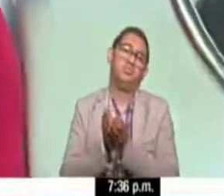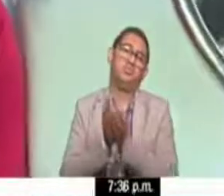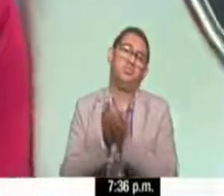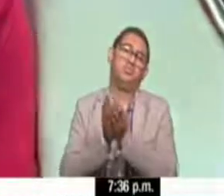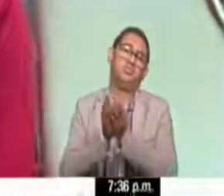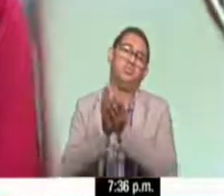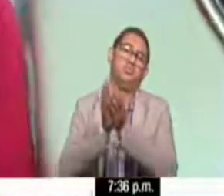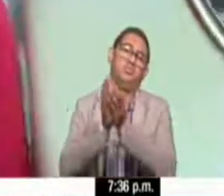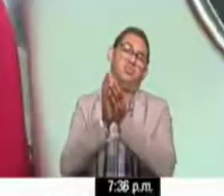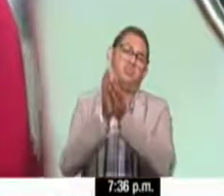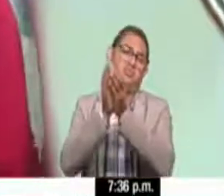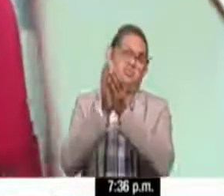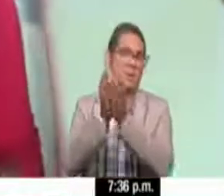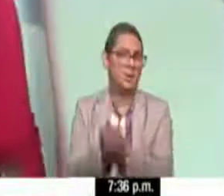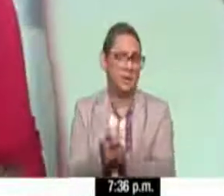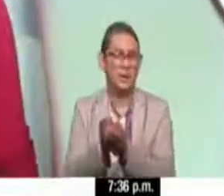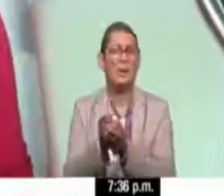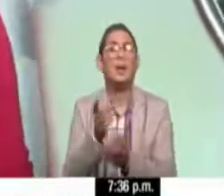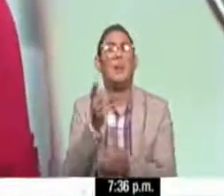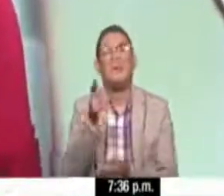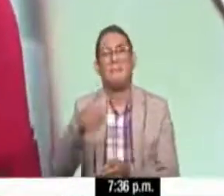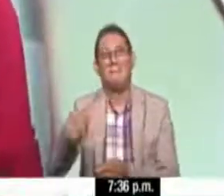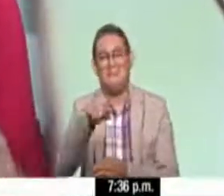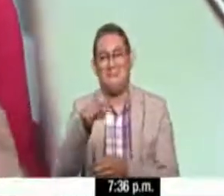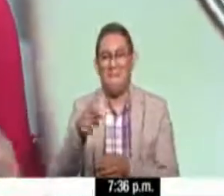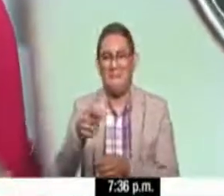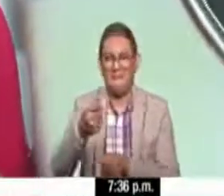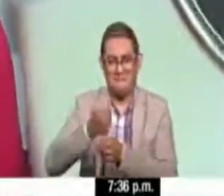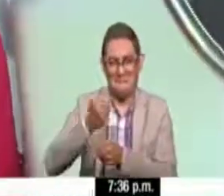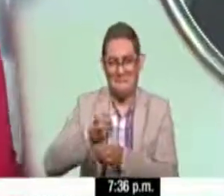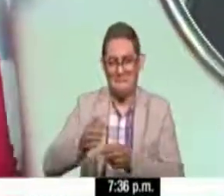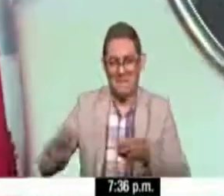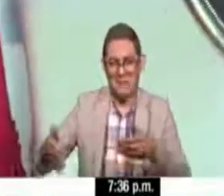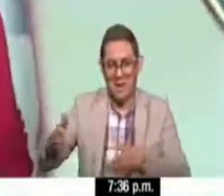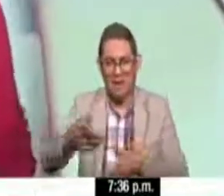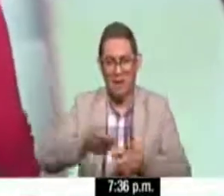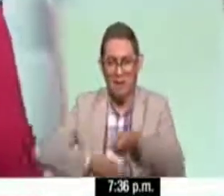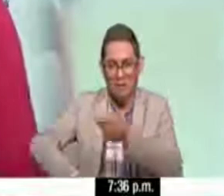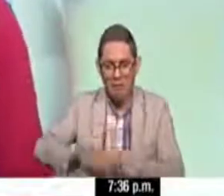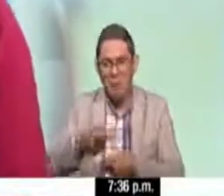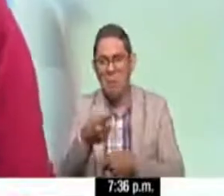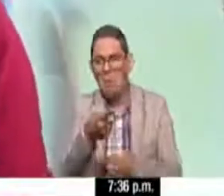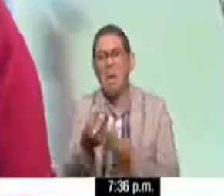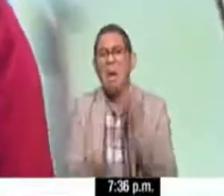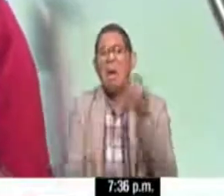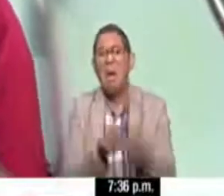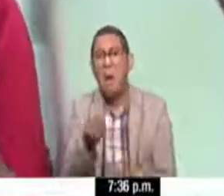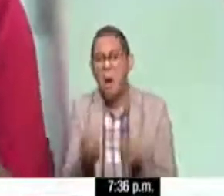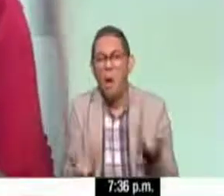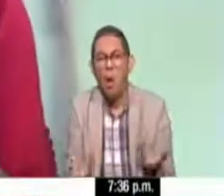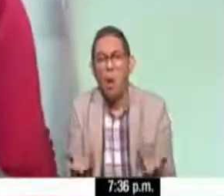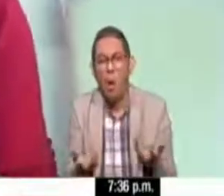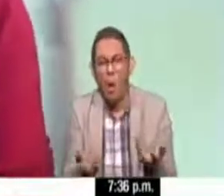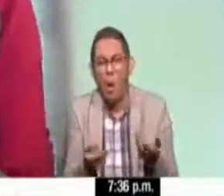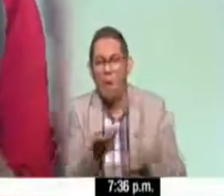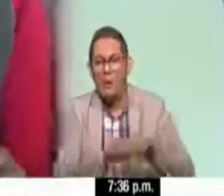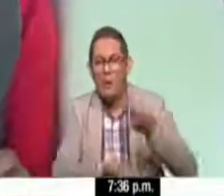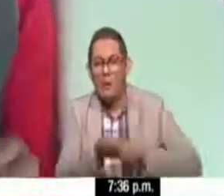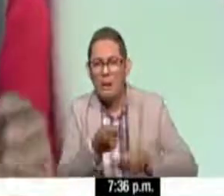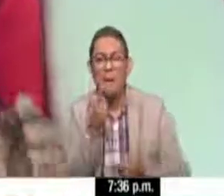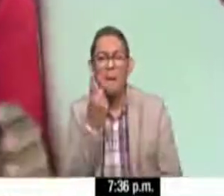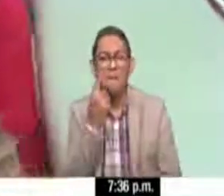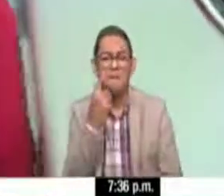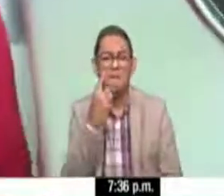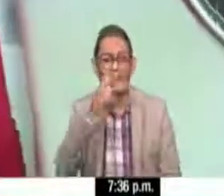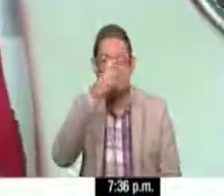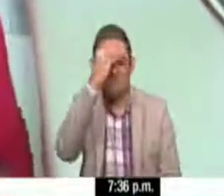haciendo un recorrido con los pescadores, que nos mostrarán la forma en que ellos subsisten diariamente